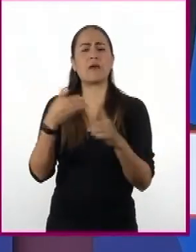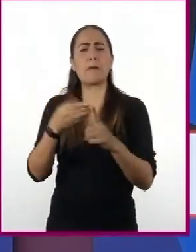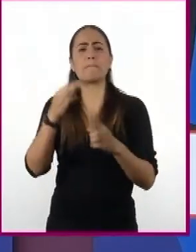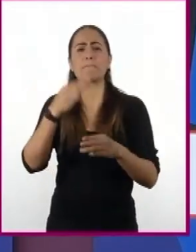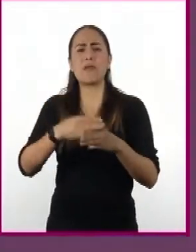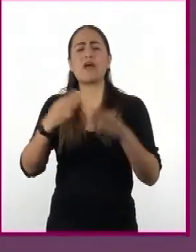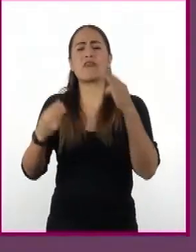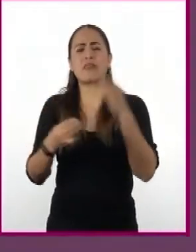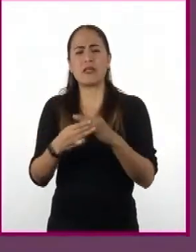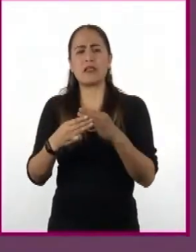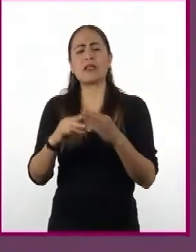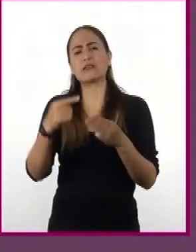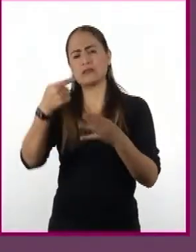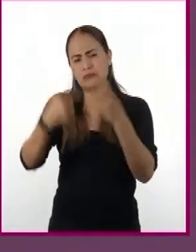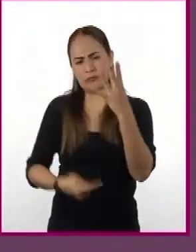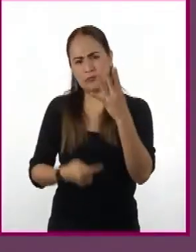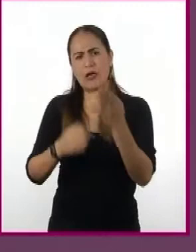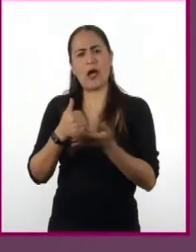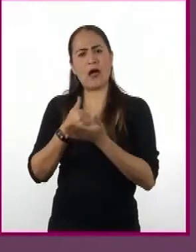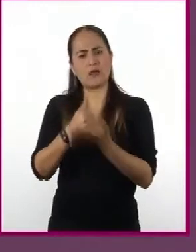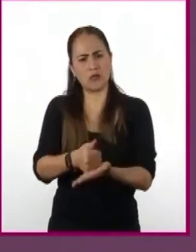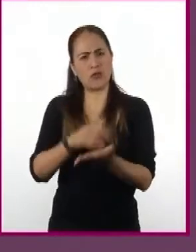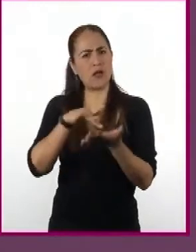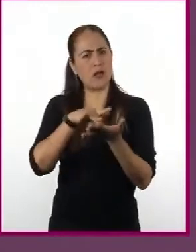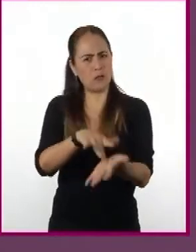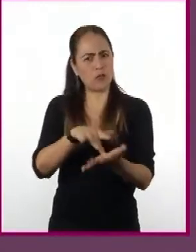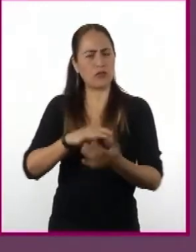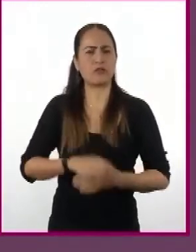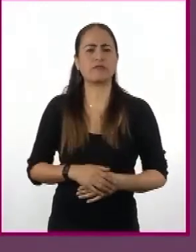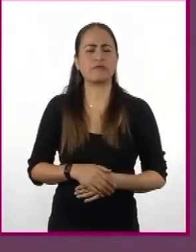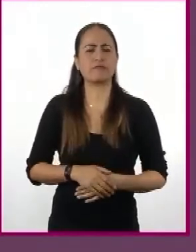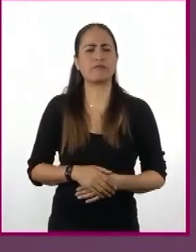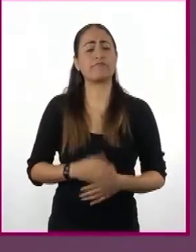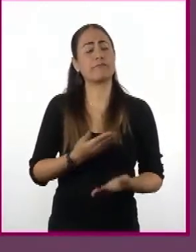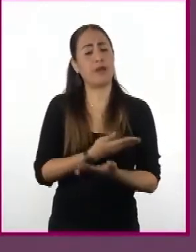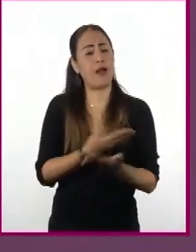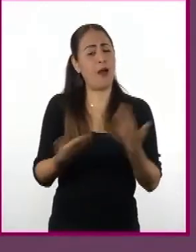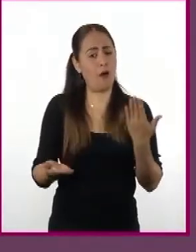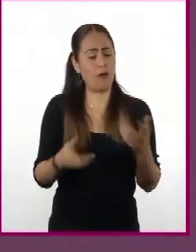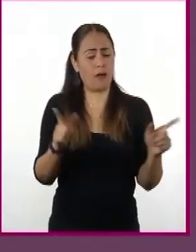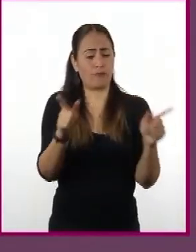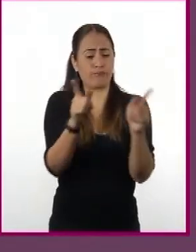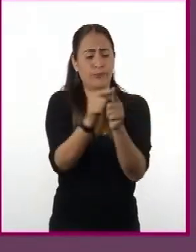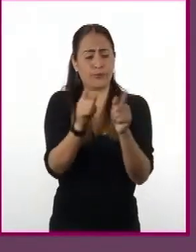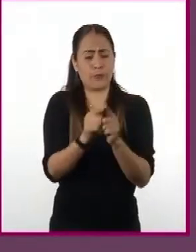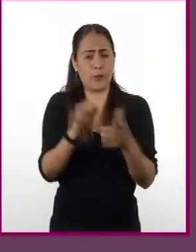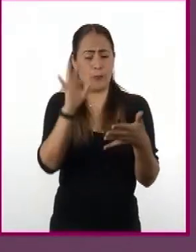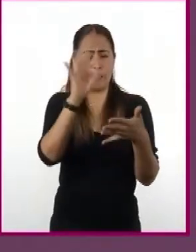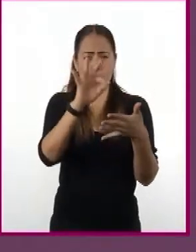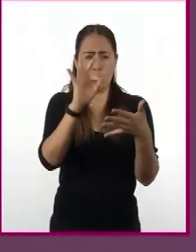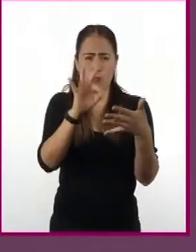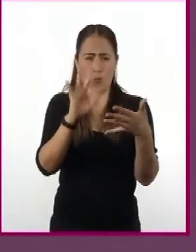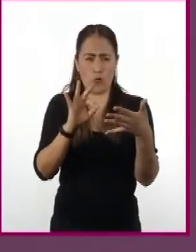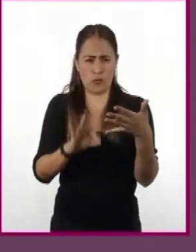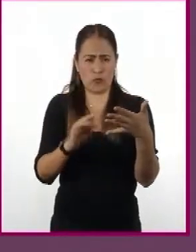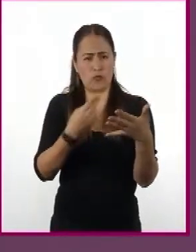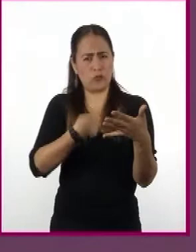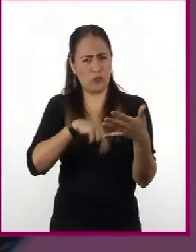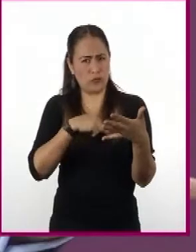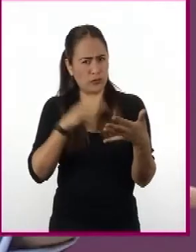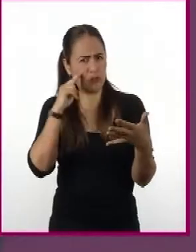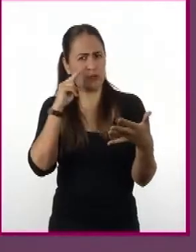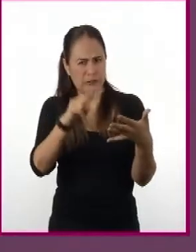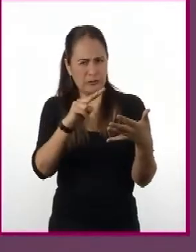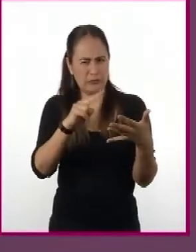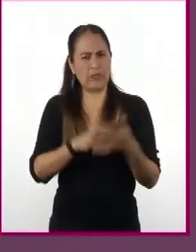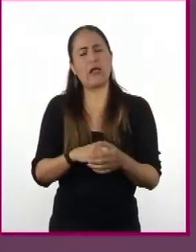asignaturas. Ahora les invitamos a revisar, de manera resumida, los siguientes puntos que debemos considerar a la hora de